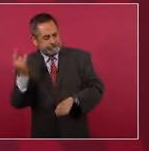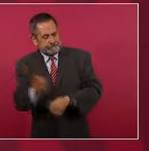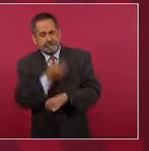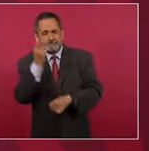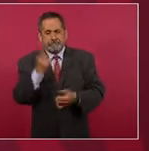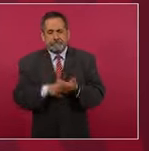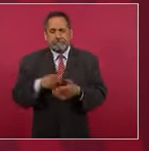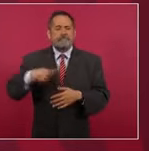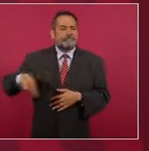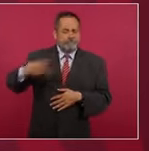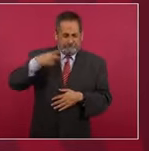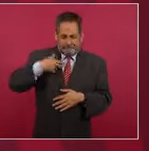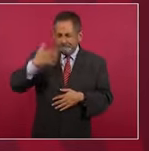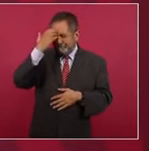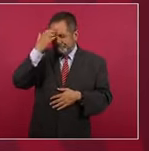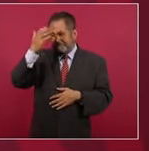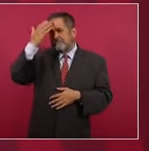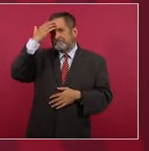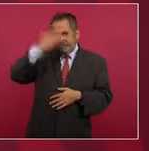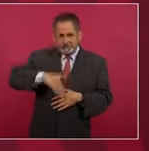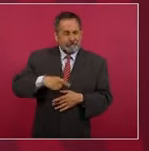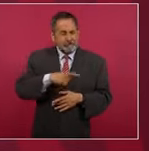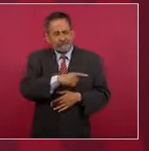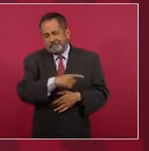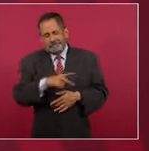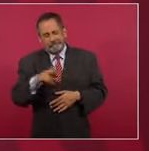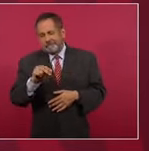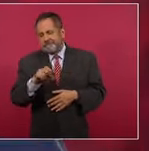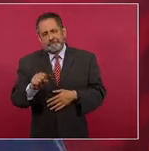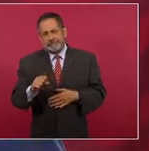está muy consciente, incluso